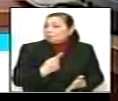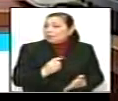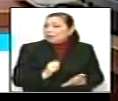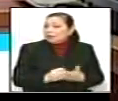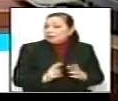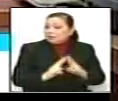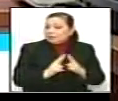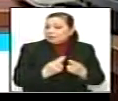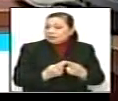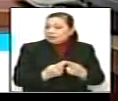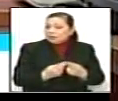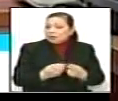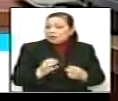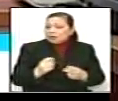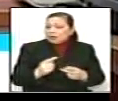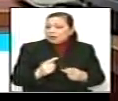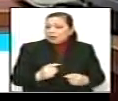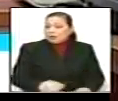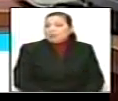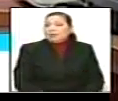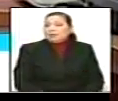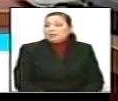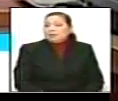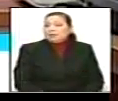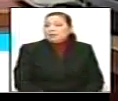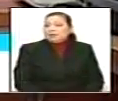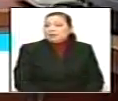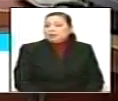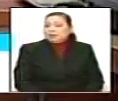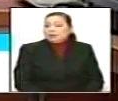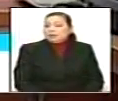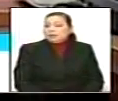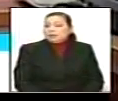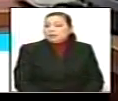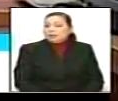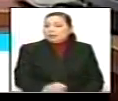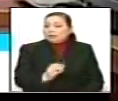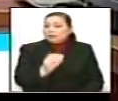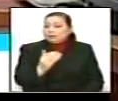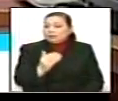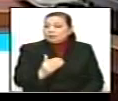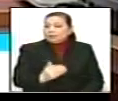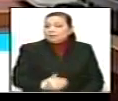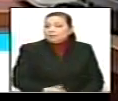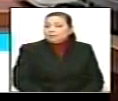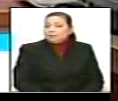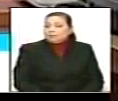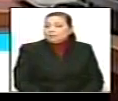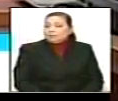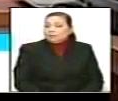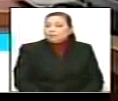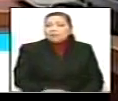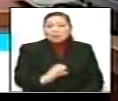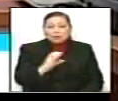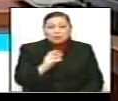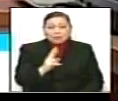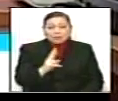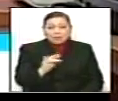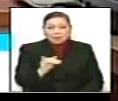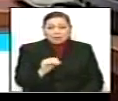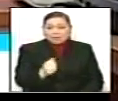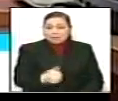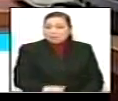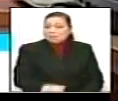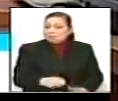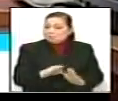que convoquemos al señor Contralor Nelson Jack y pueda, porque hay que hacer una precisión, señora presidenta. La Contraloría en Arequipa ve